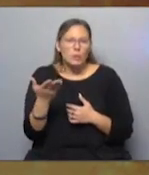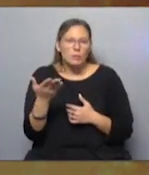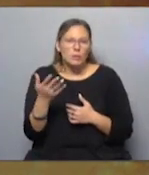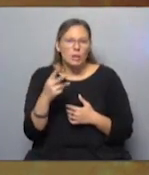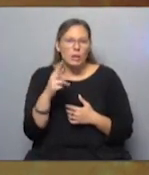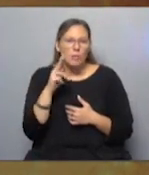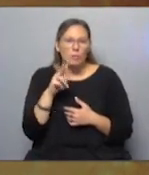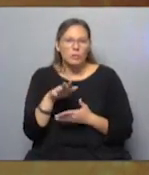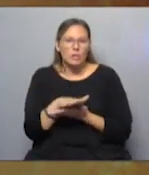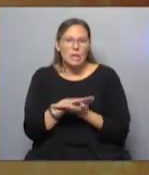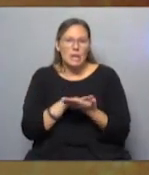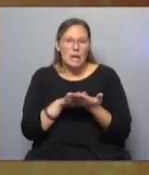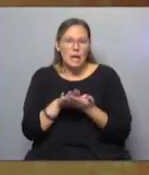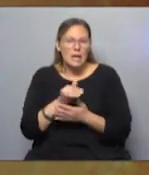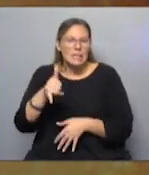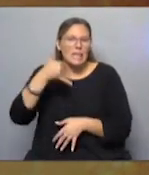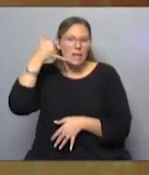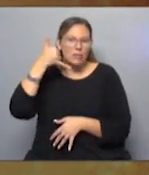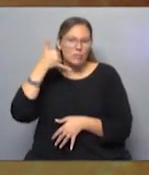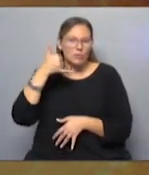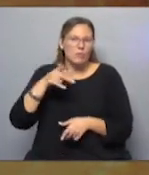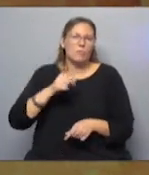ves que nadie saca el teléfono